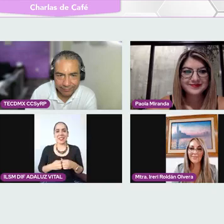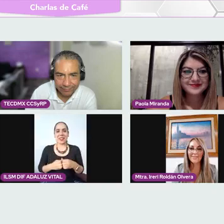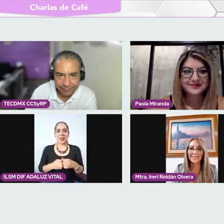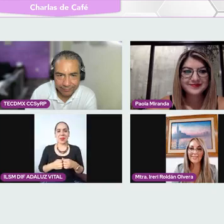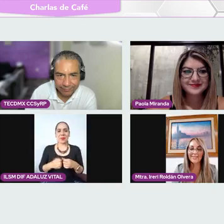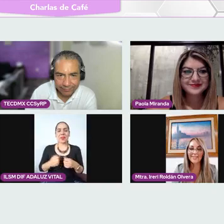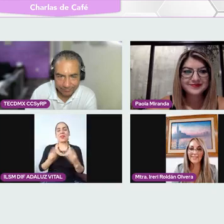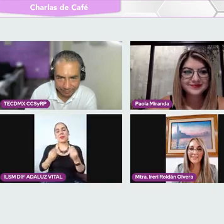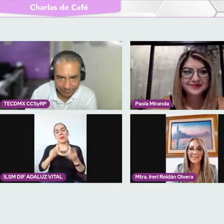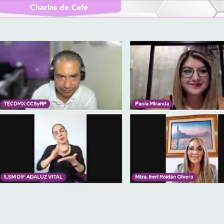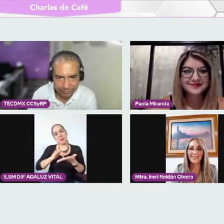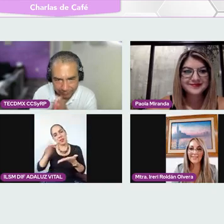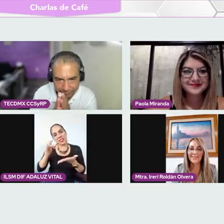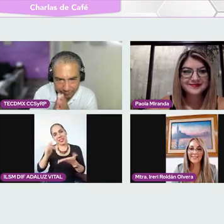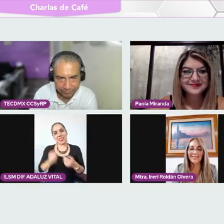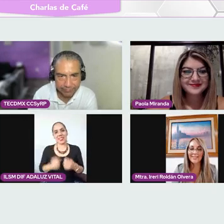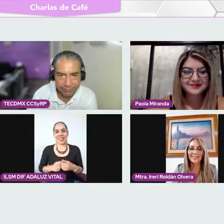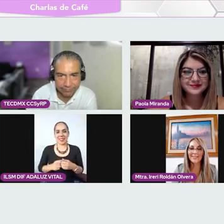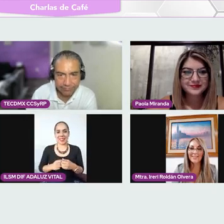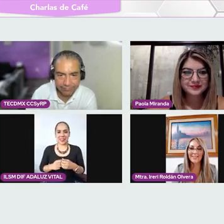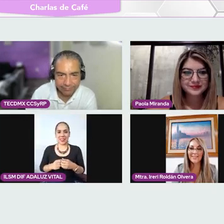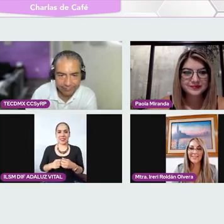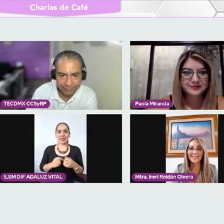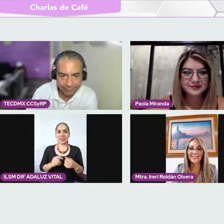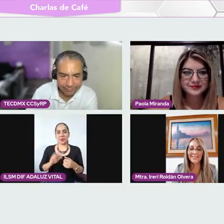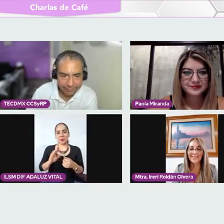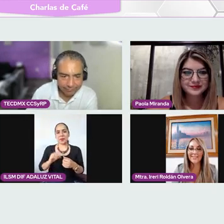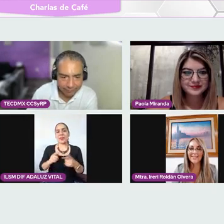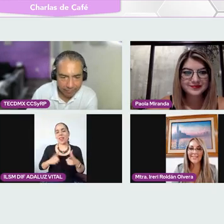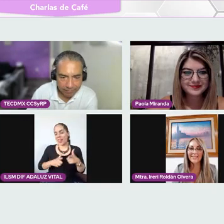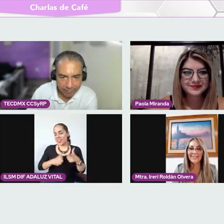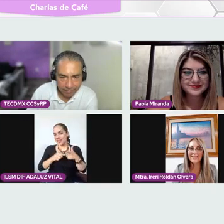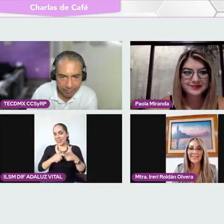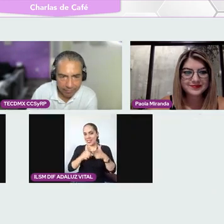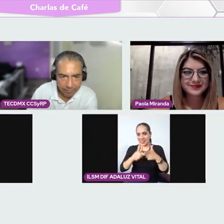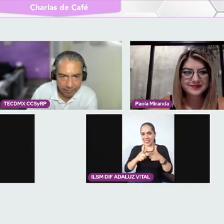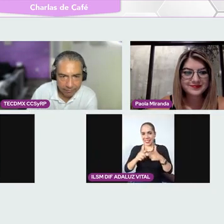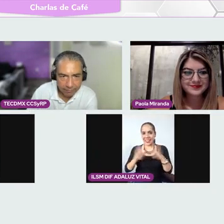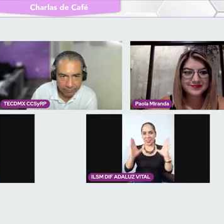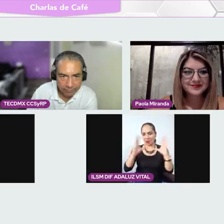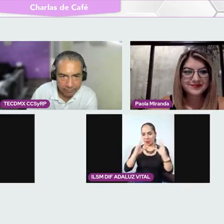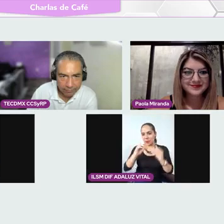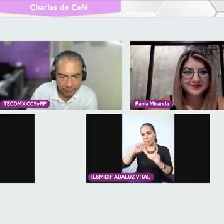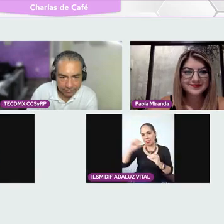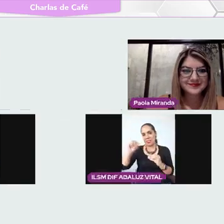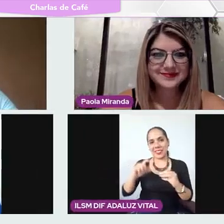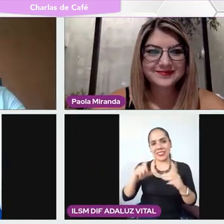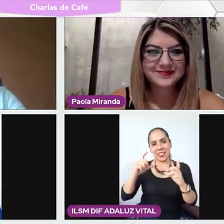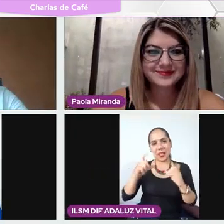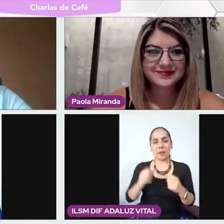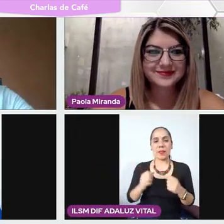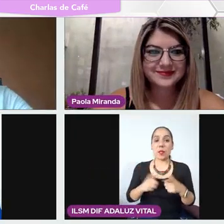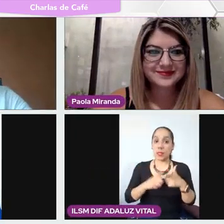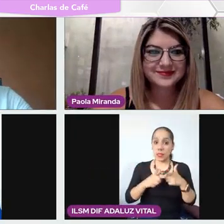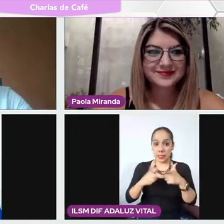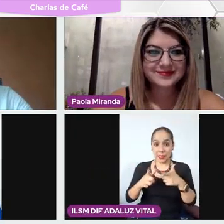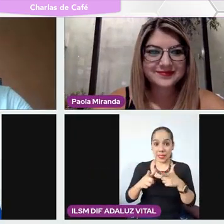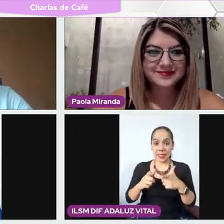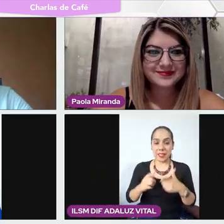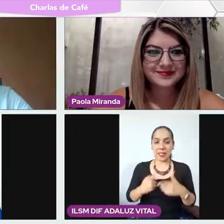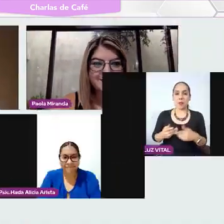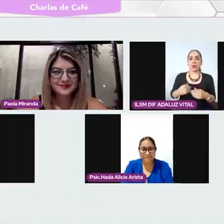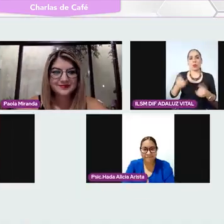muchísimas gracias a David. Les bajo para continuar con nuestra transmisión. Muchas gracias. Asimismo, y como cada